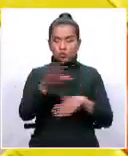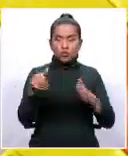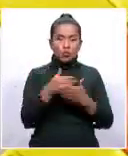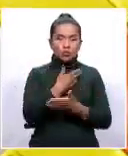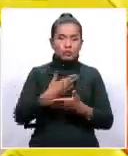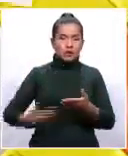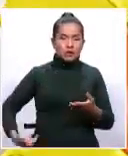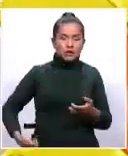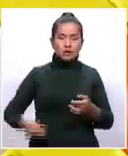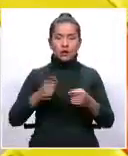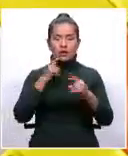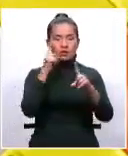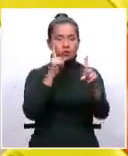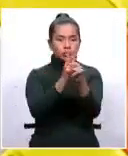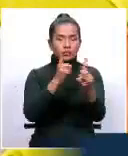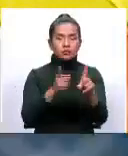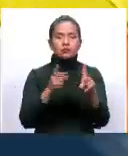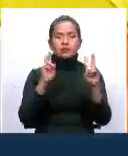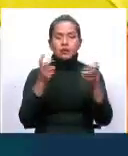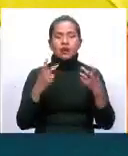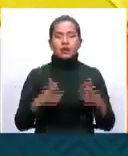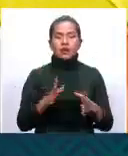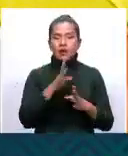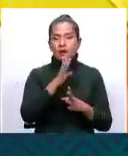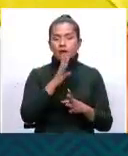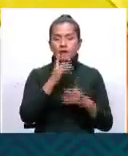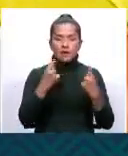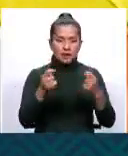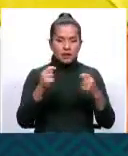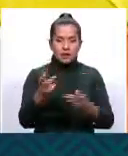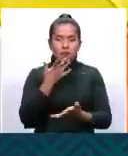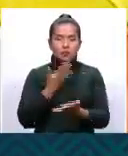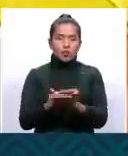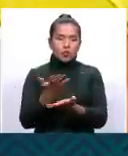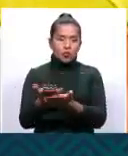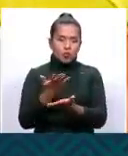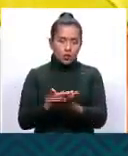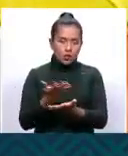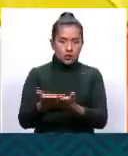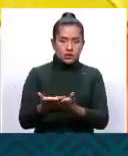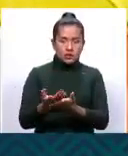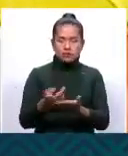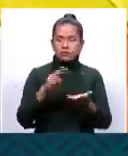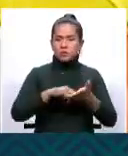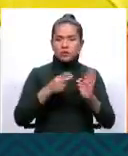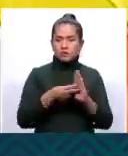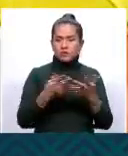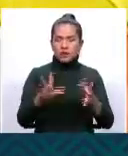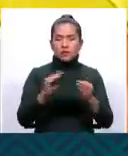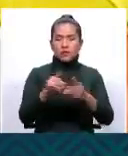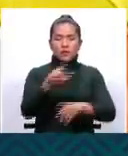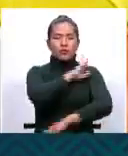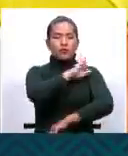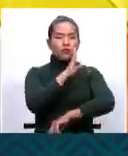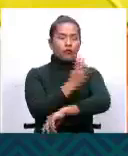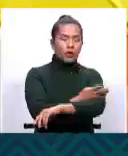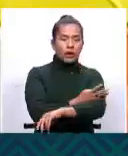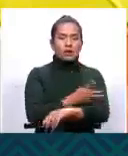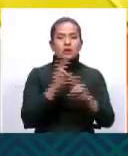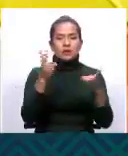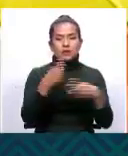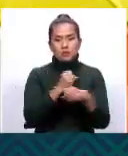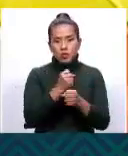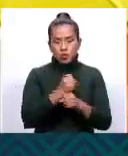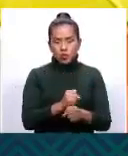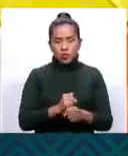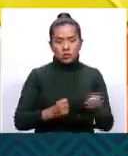presidente, se trataron propuestas que tienen que ver con el fortalecimiento de la producción en